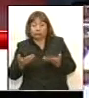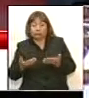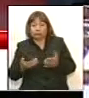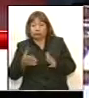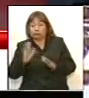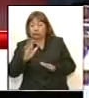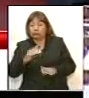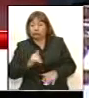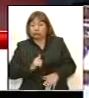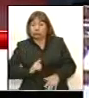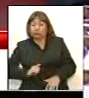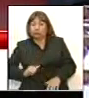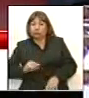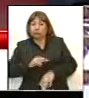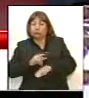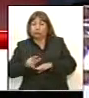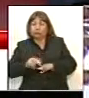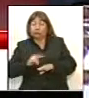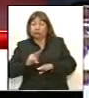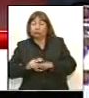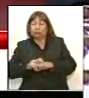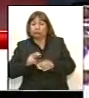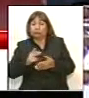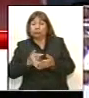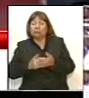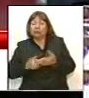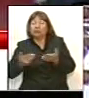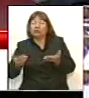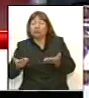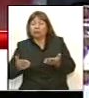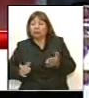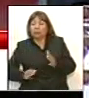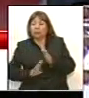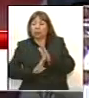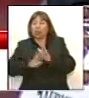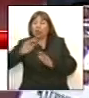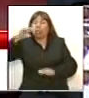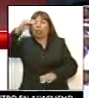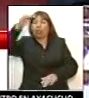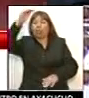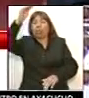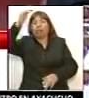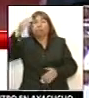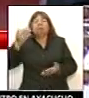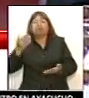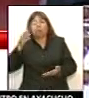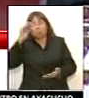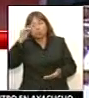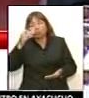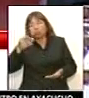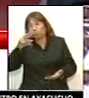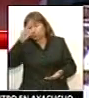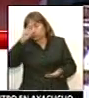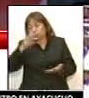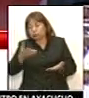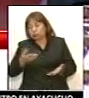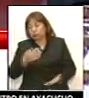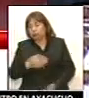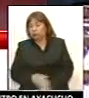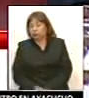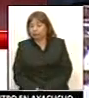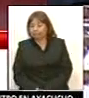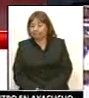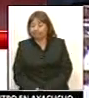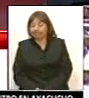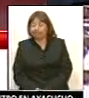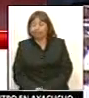hijos ya son migrantes naturales. ¿Qué hacemos con esos chicos que ya crecieron ahí, que ya son ciudadanos porque nacieron ahí?